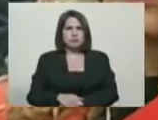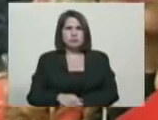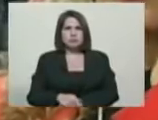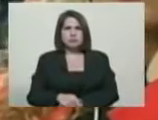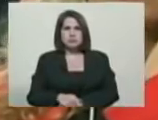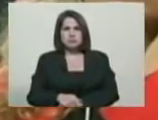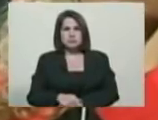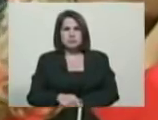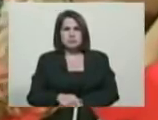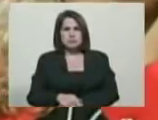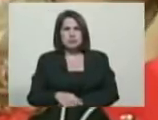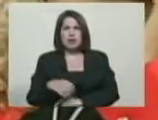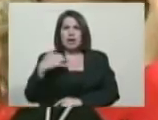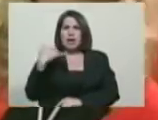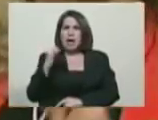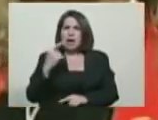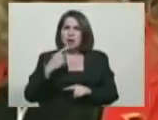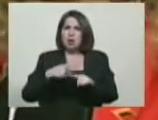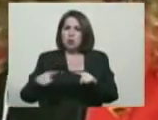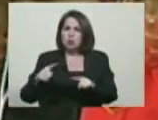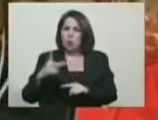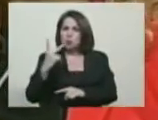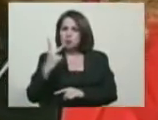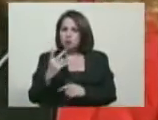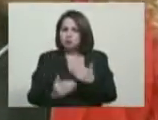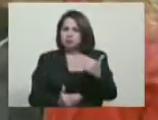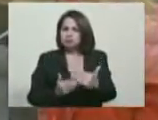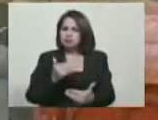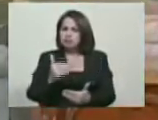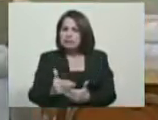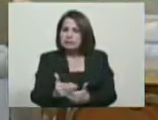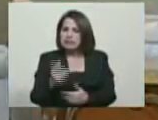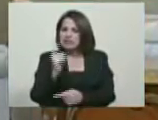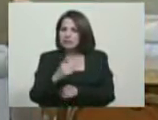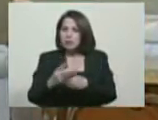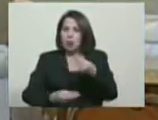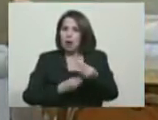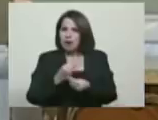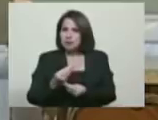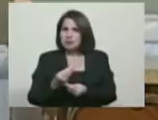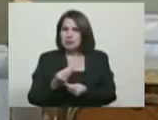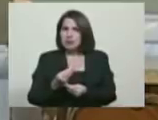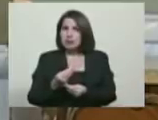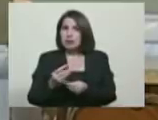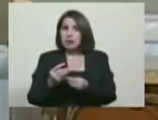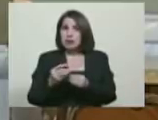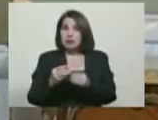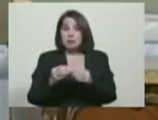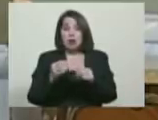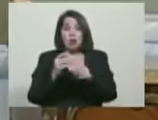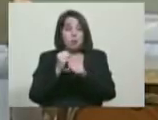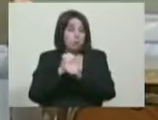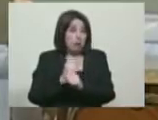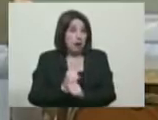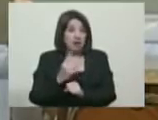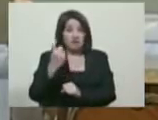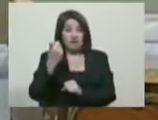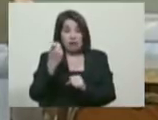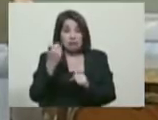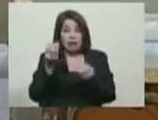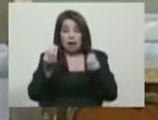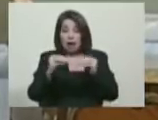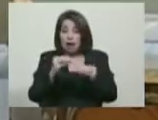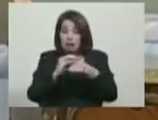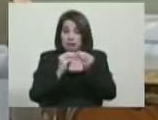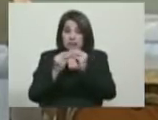eso, hay otros dos, varios pasos más que tenemos que dar. Ya se lo hemos transmitido a nuestro querido amigo. Esos son